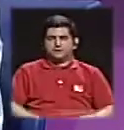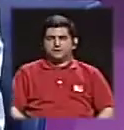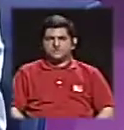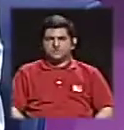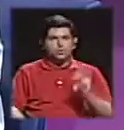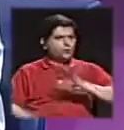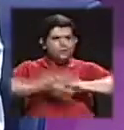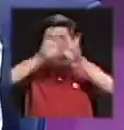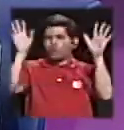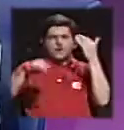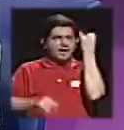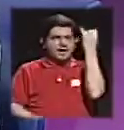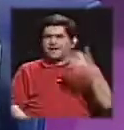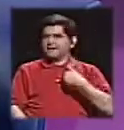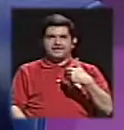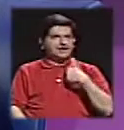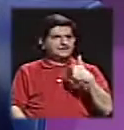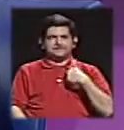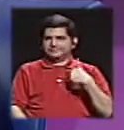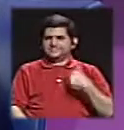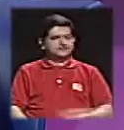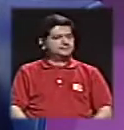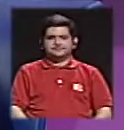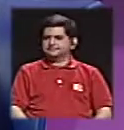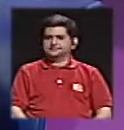una claridad en ese sentido,